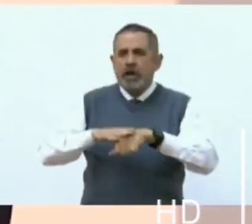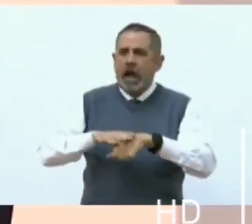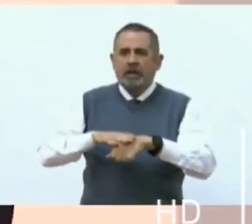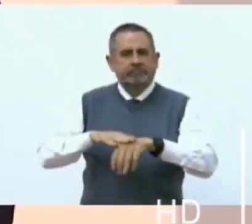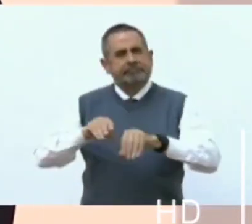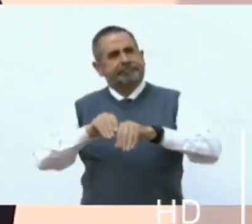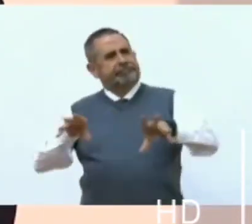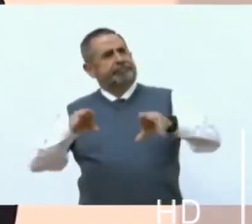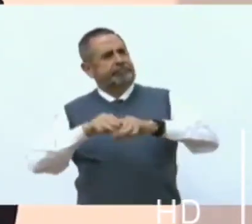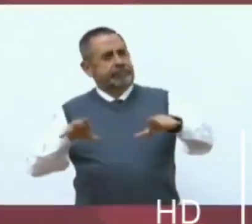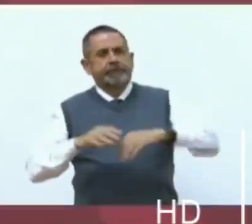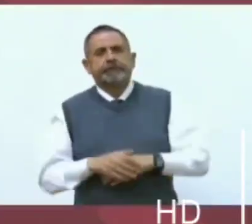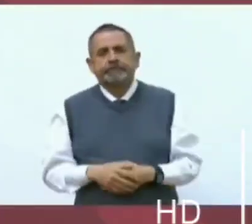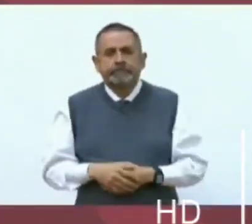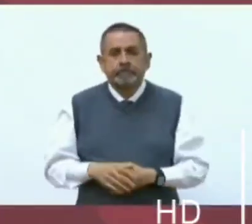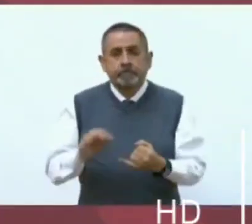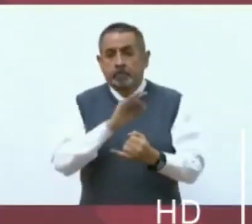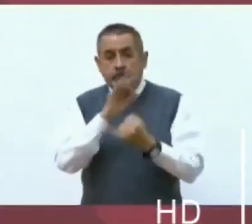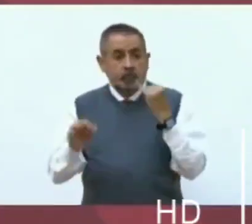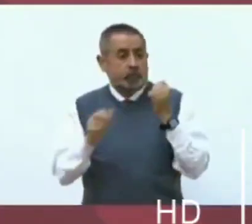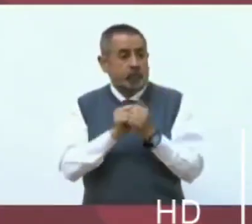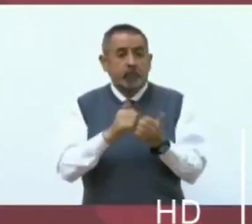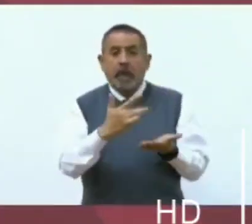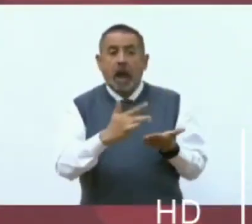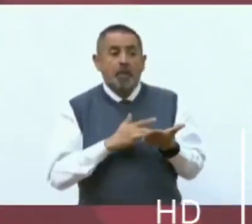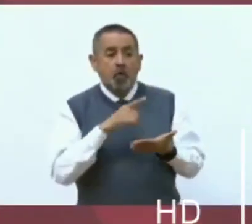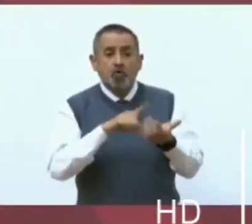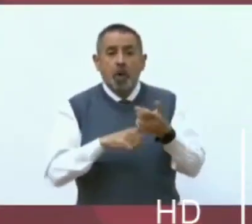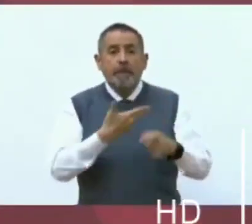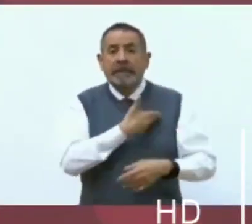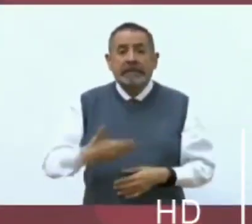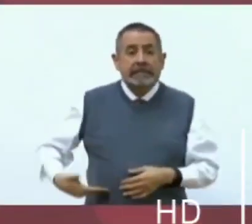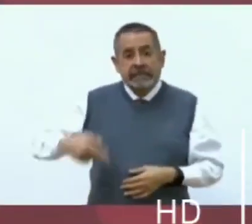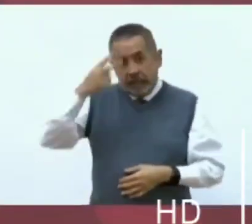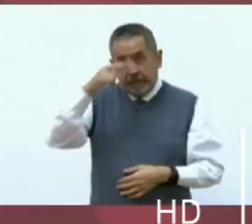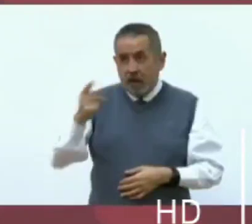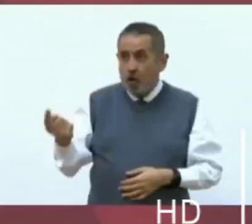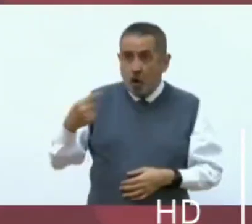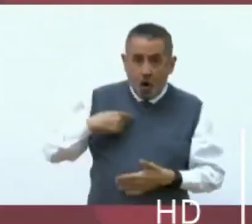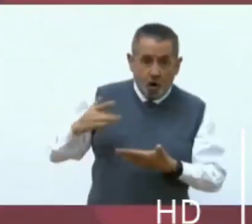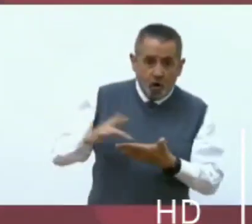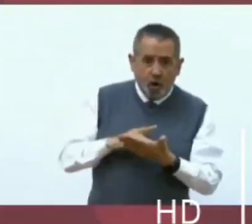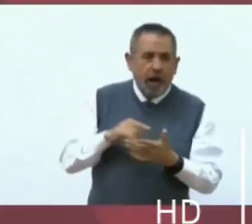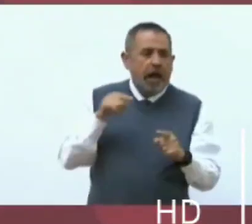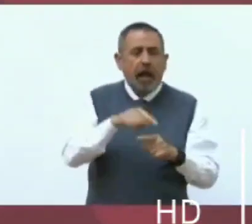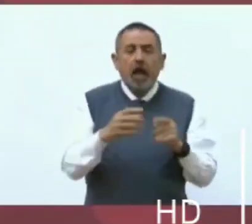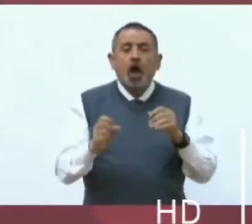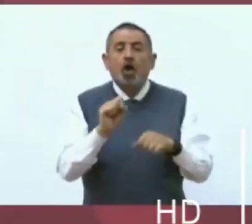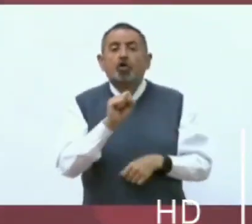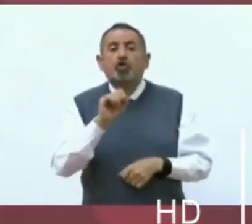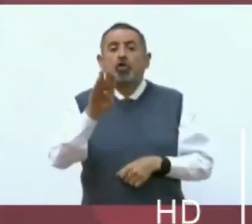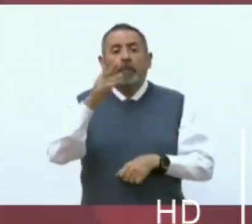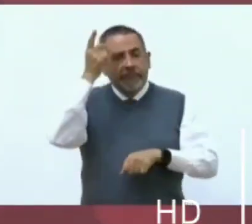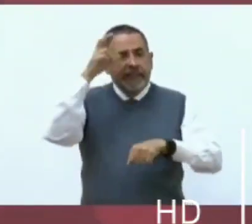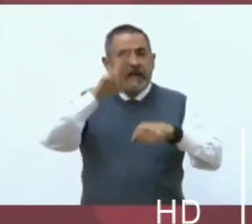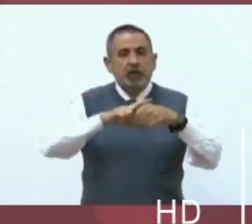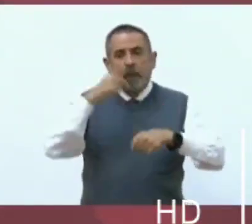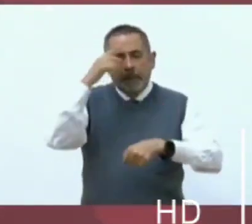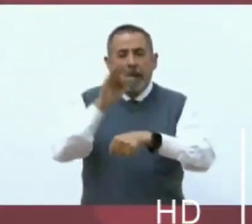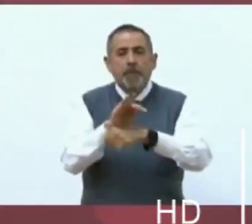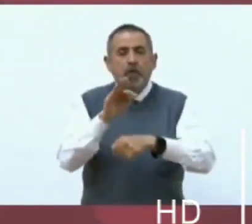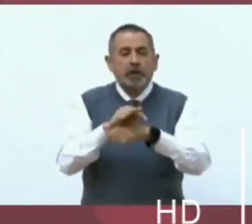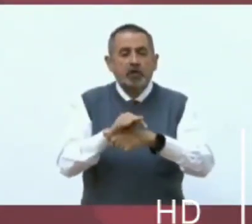Nación. Finalmente, con el apoyo de la Presidencia de la República, se creó la Subdirección para la Protección